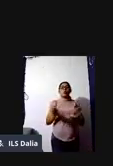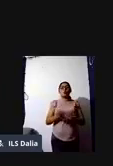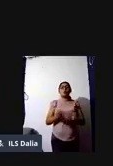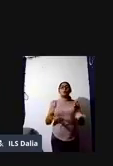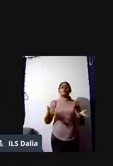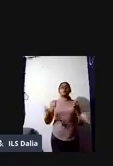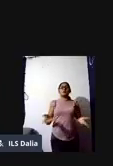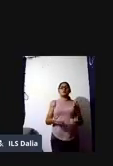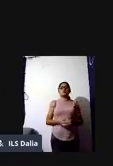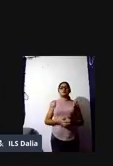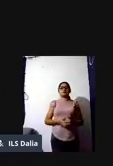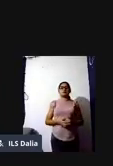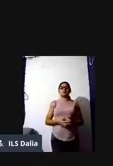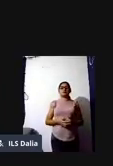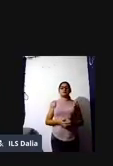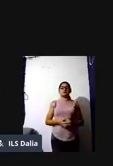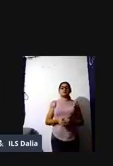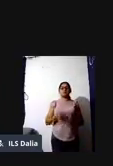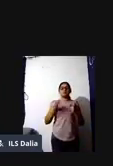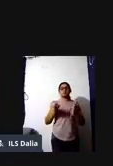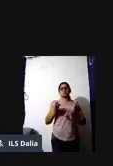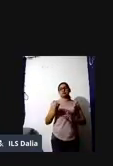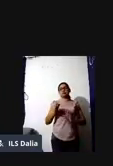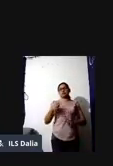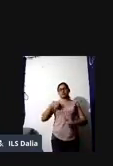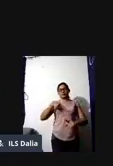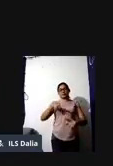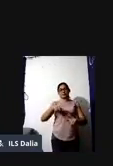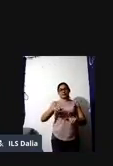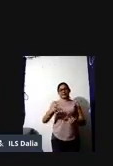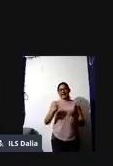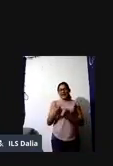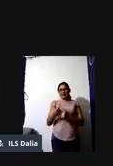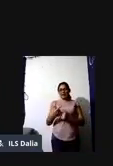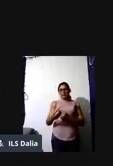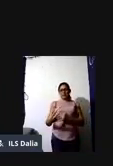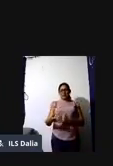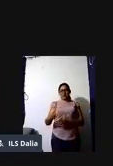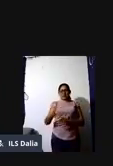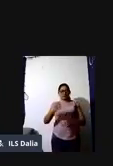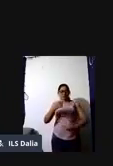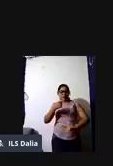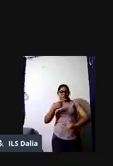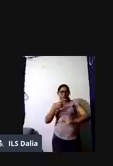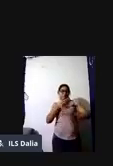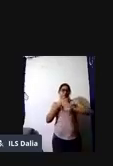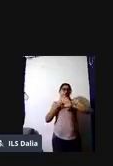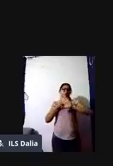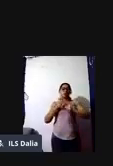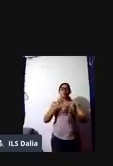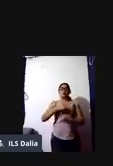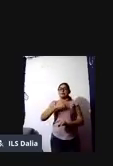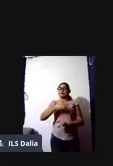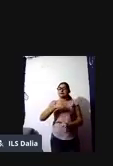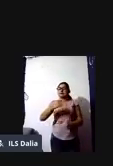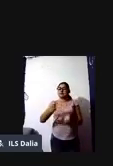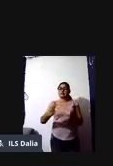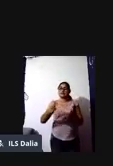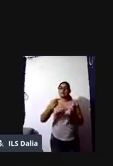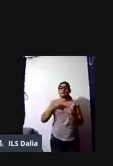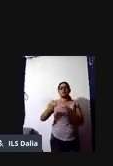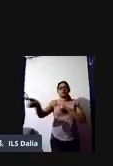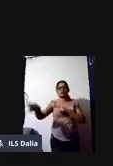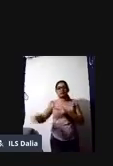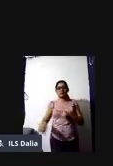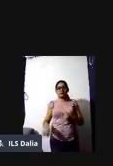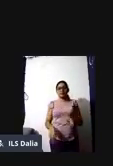que no sea reactiva. Solemos hacerlo de manera reactiva y esa es la práctica y es hacia nuestro cerebro, se va hacia allá. Pues si te dice,